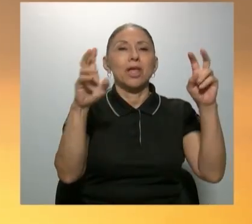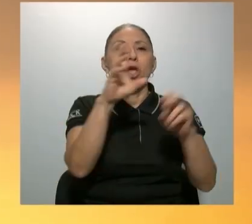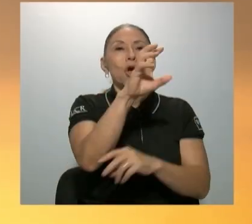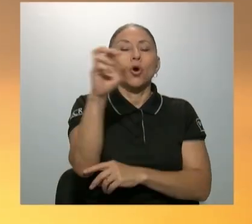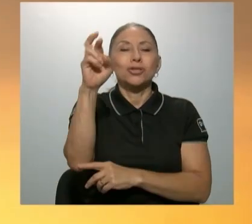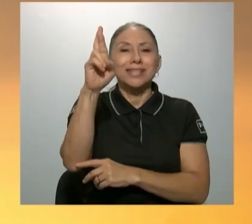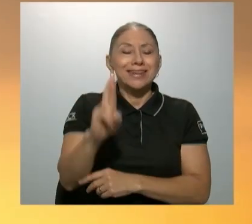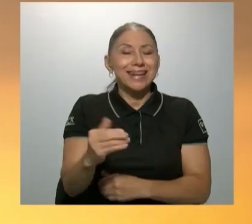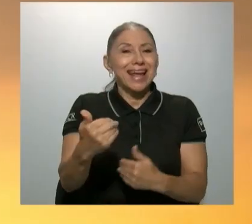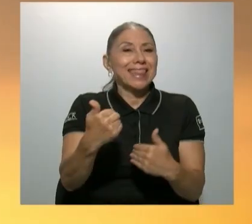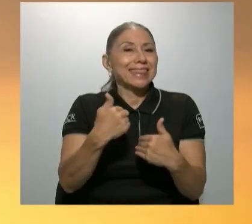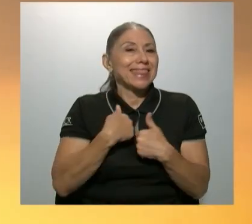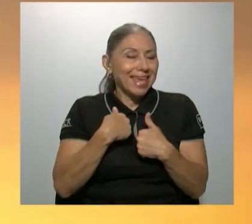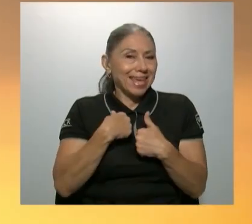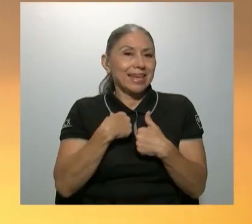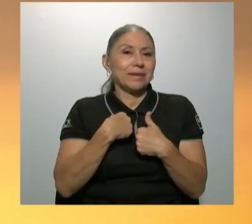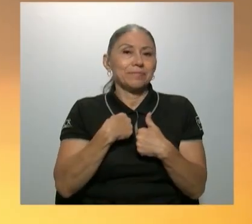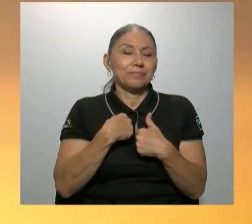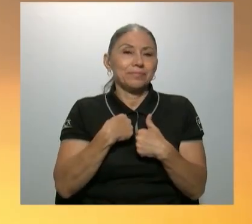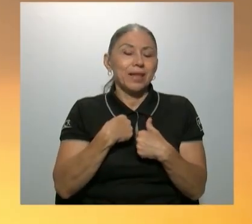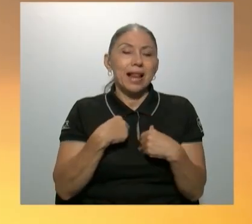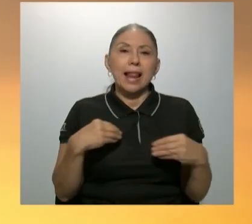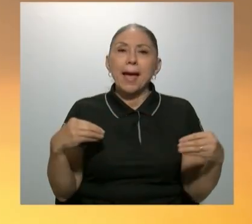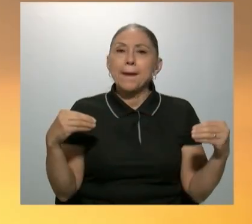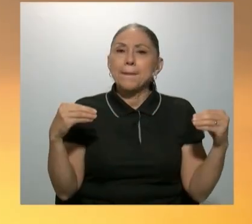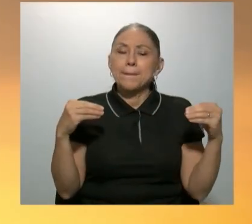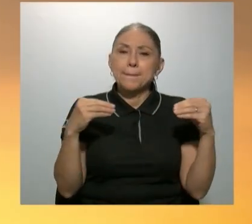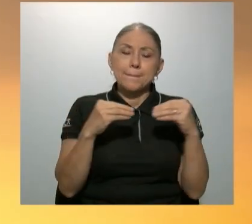la más alta